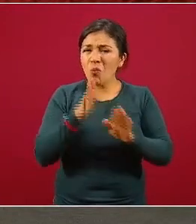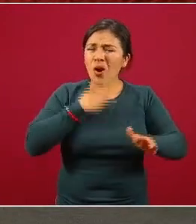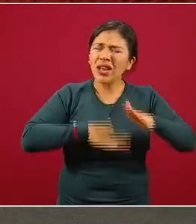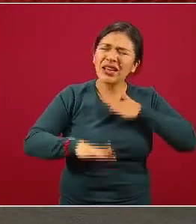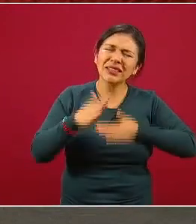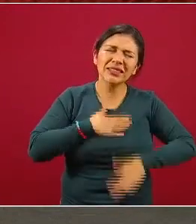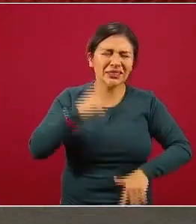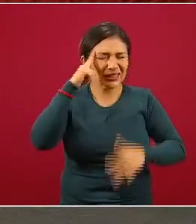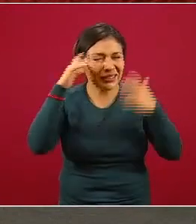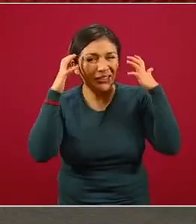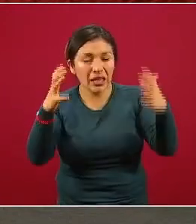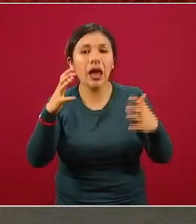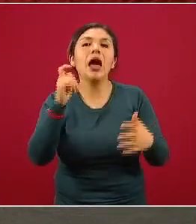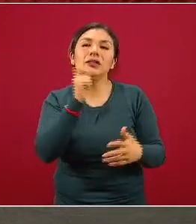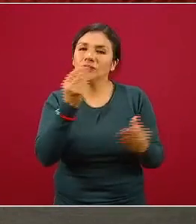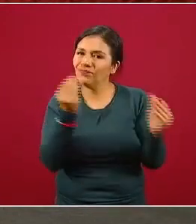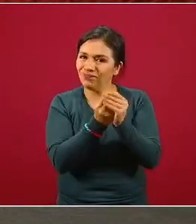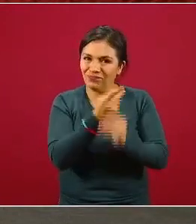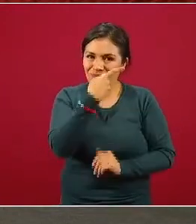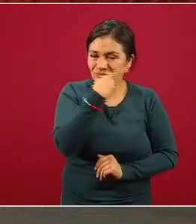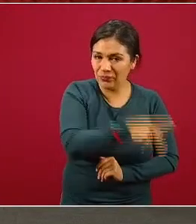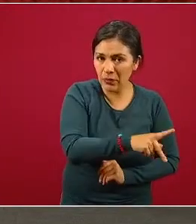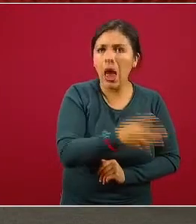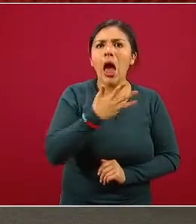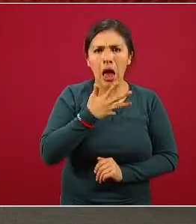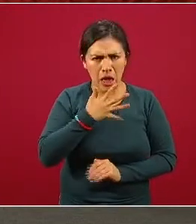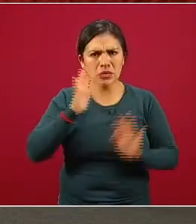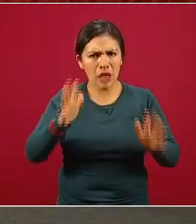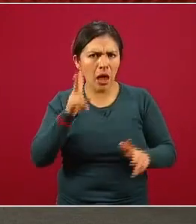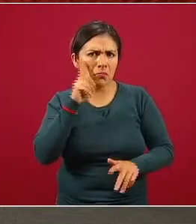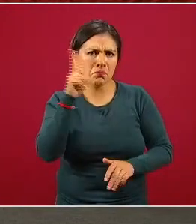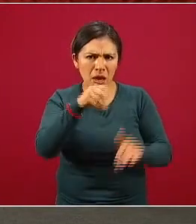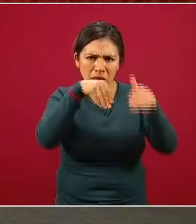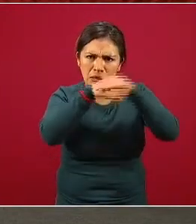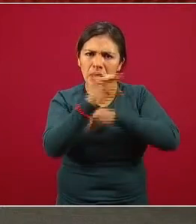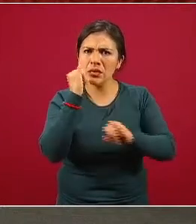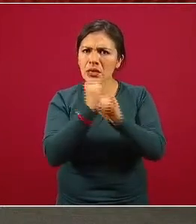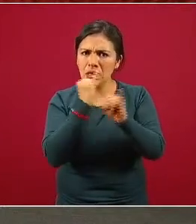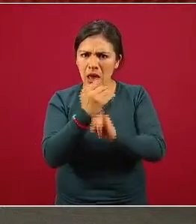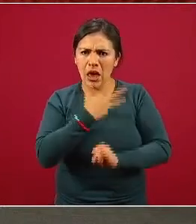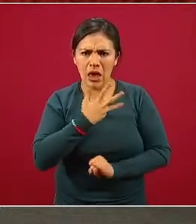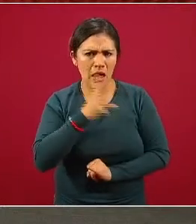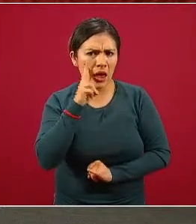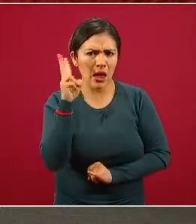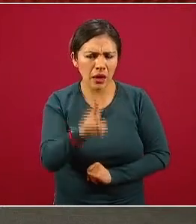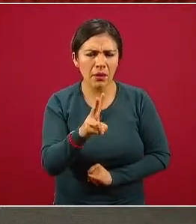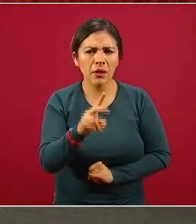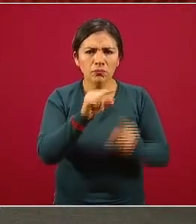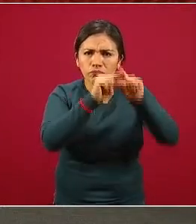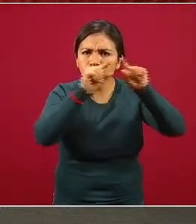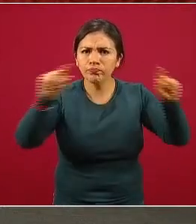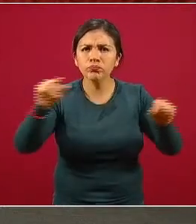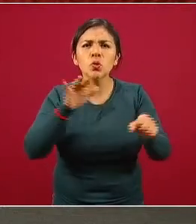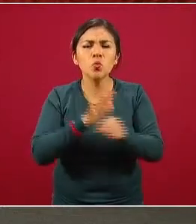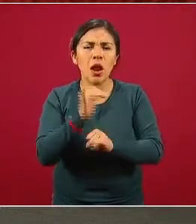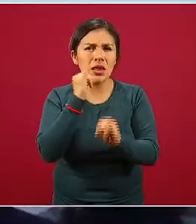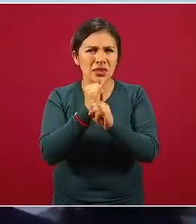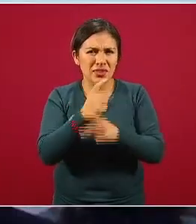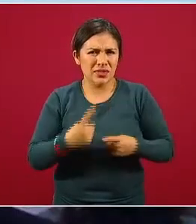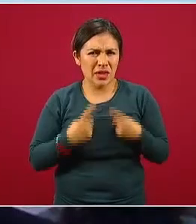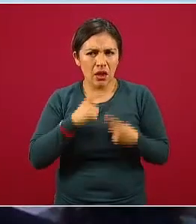está descrito en el personal sanitario. Y está disponible en aquí está directamente cuál sería la